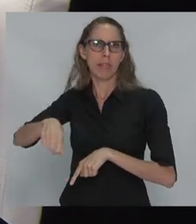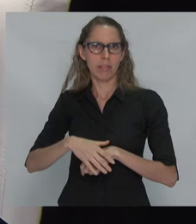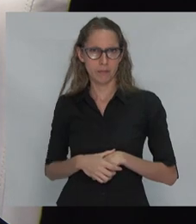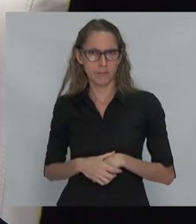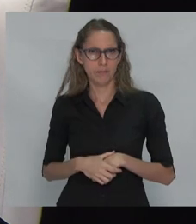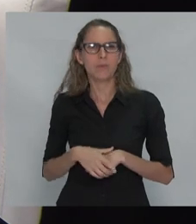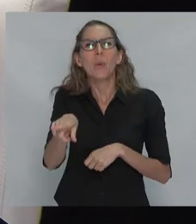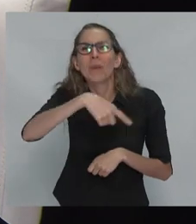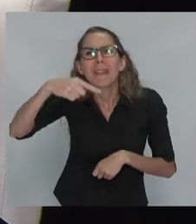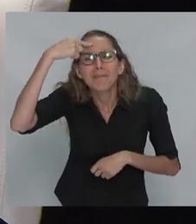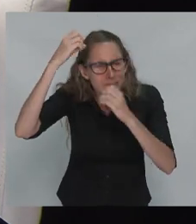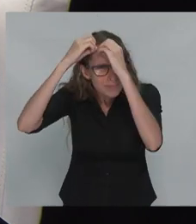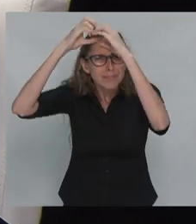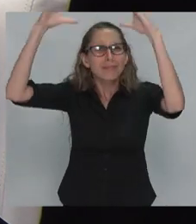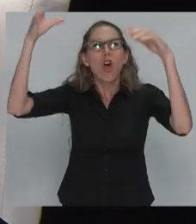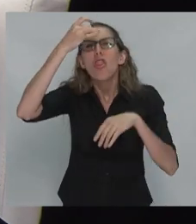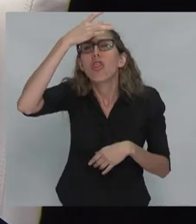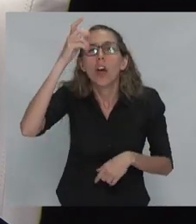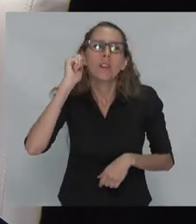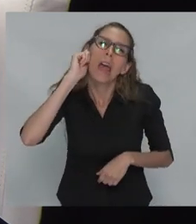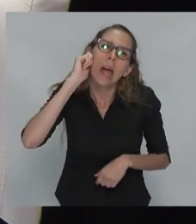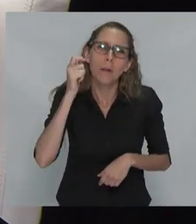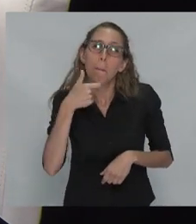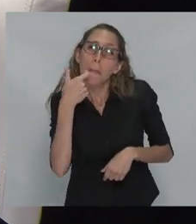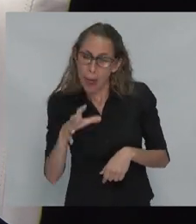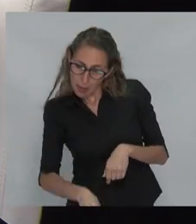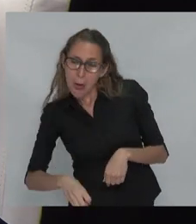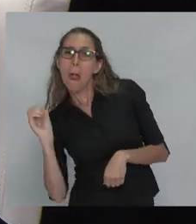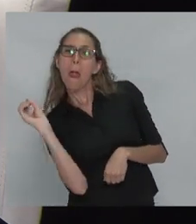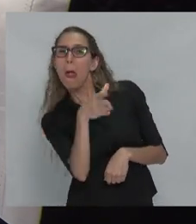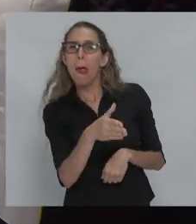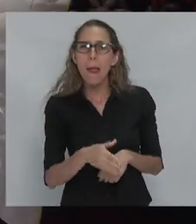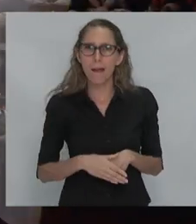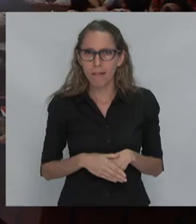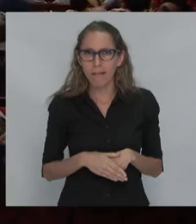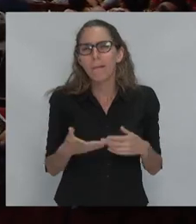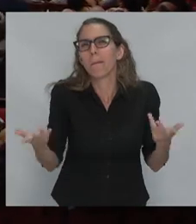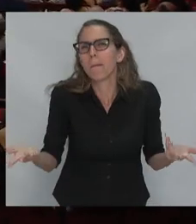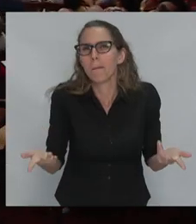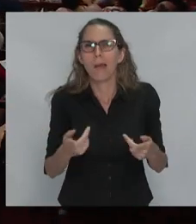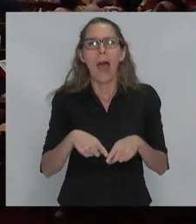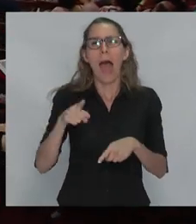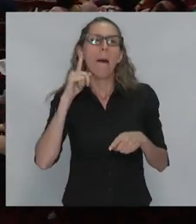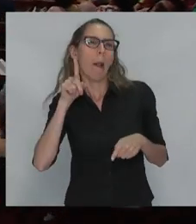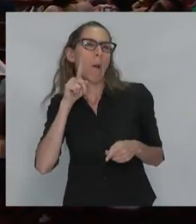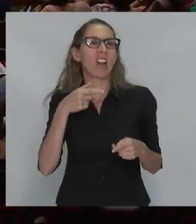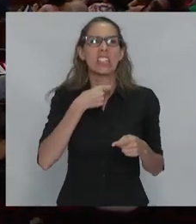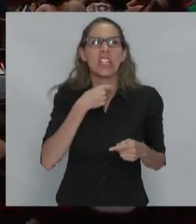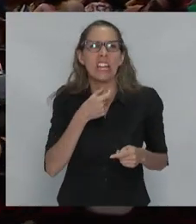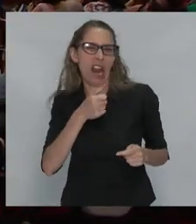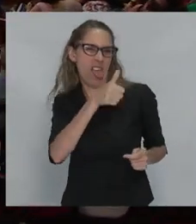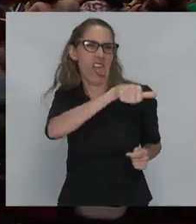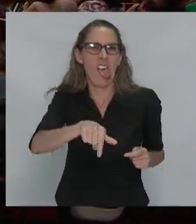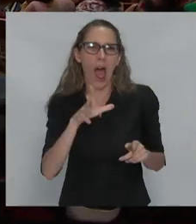un niño de 12 años que lance una piedra sin demostrar la intencionalidad de daño de